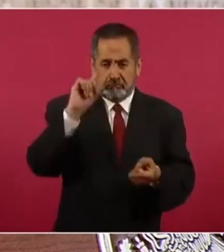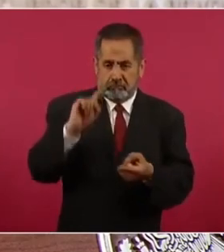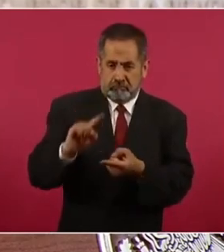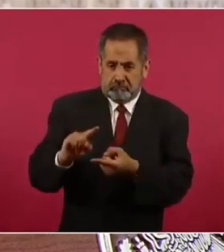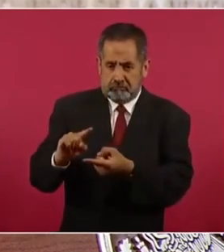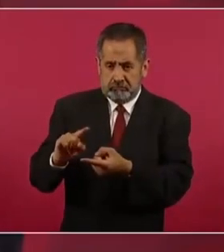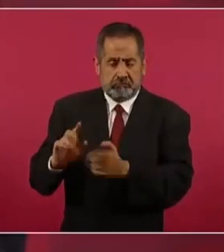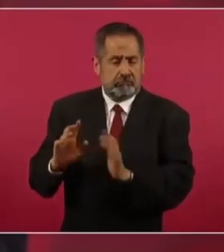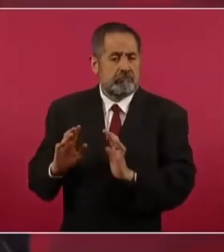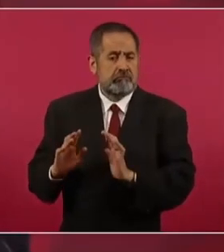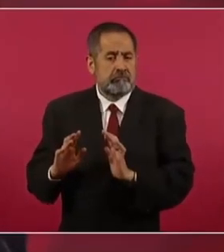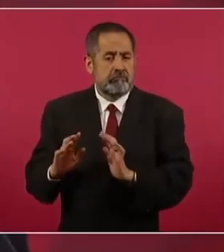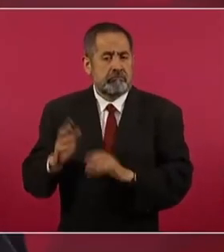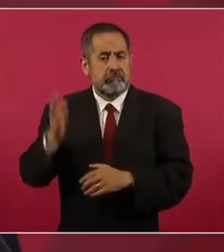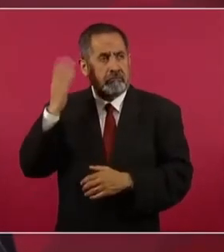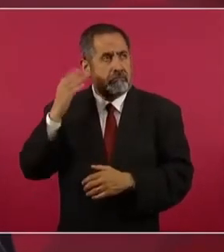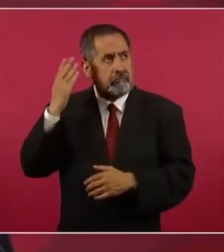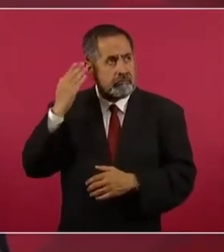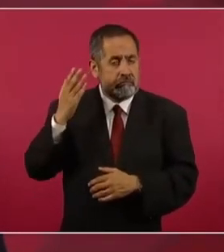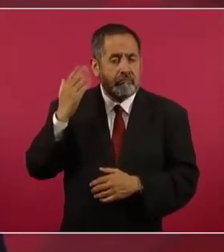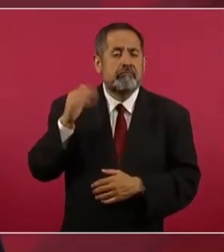homicidios, eran